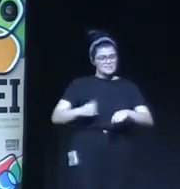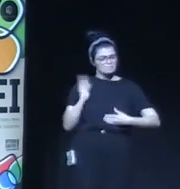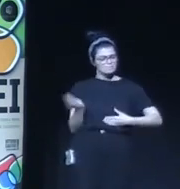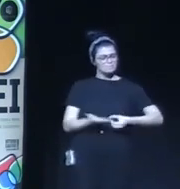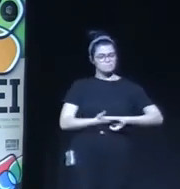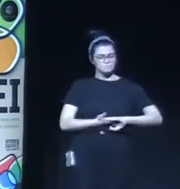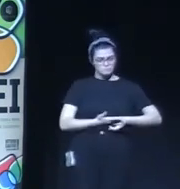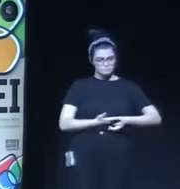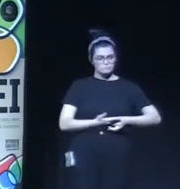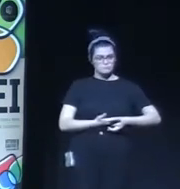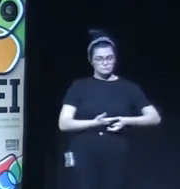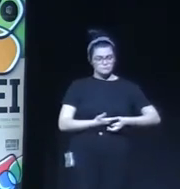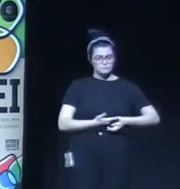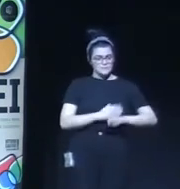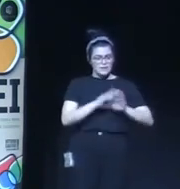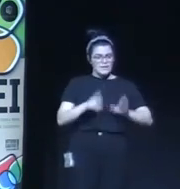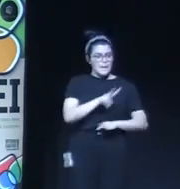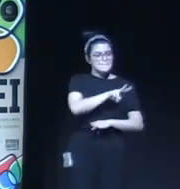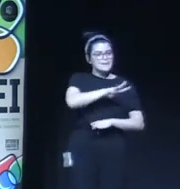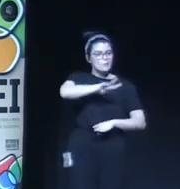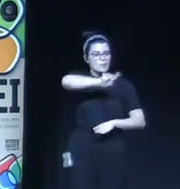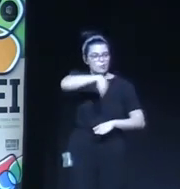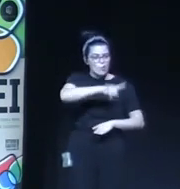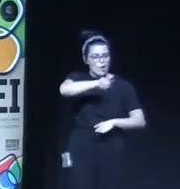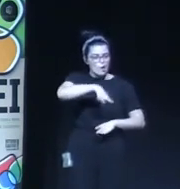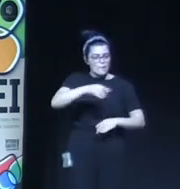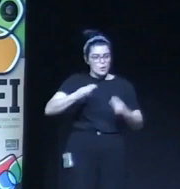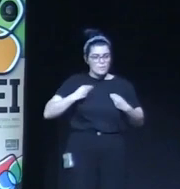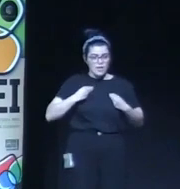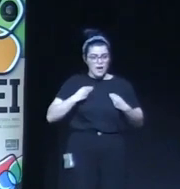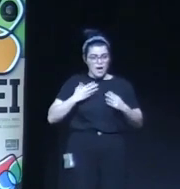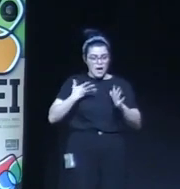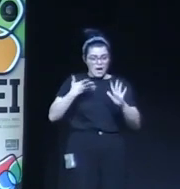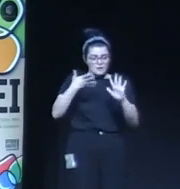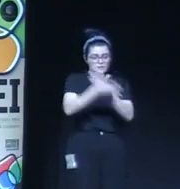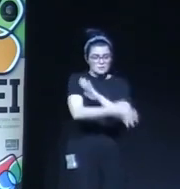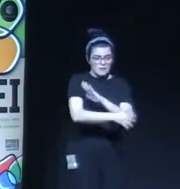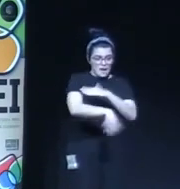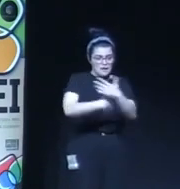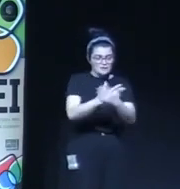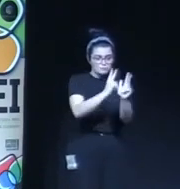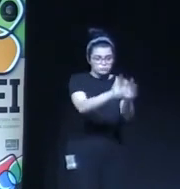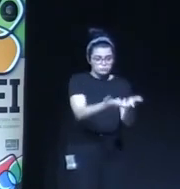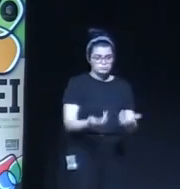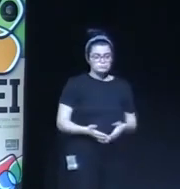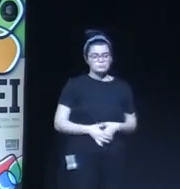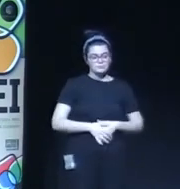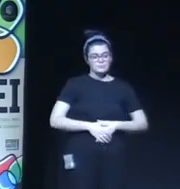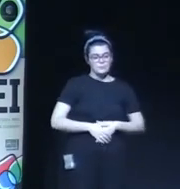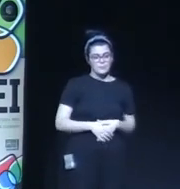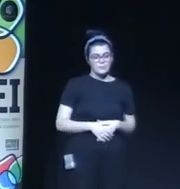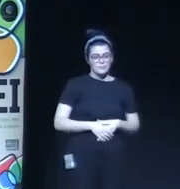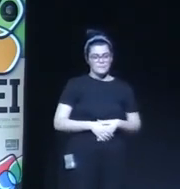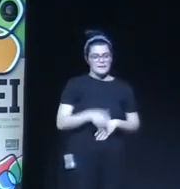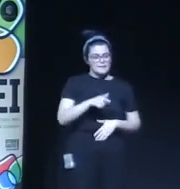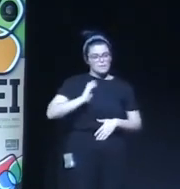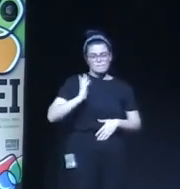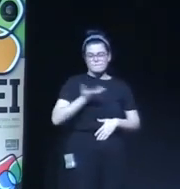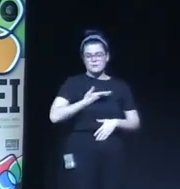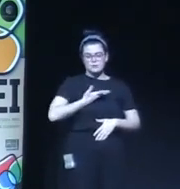eso, las 24 horas de toda tu vida. Y ese efecto es